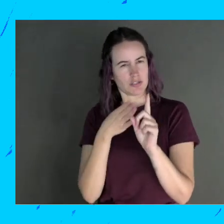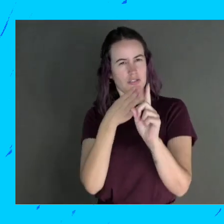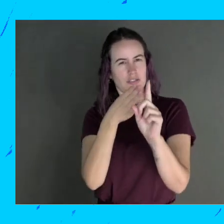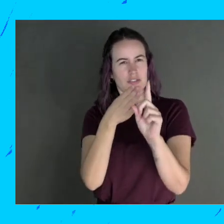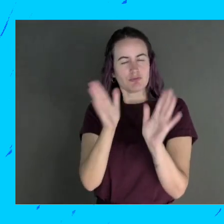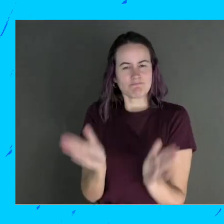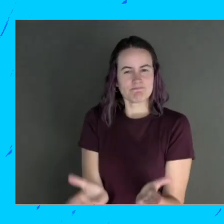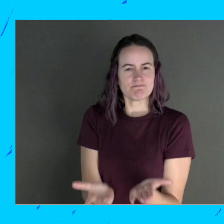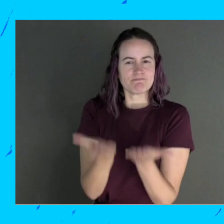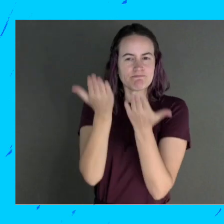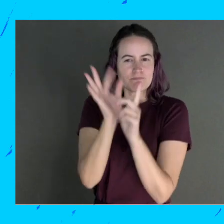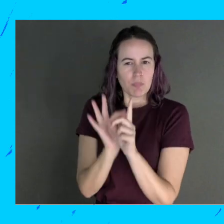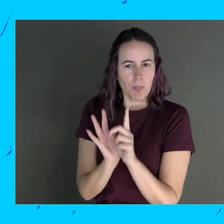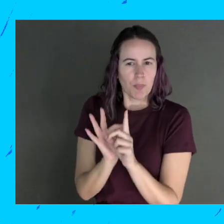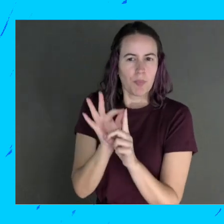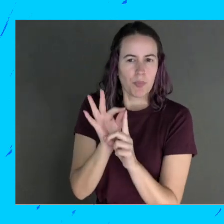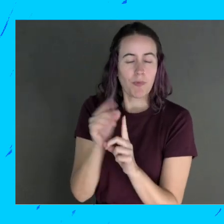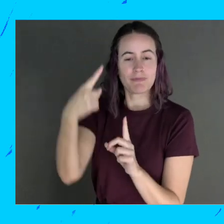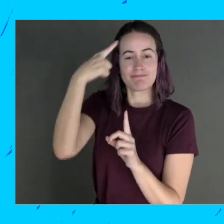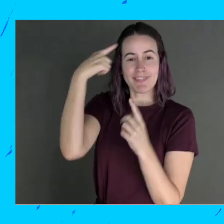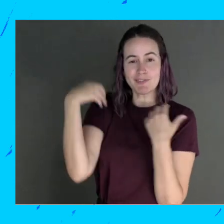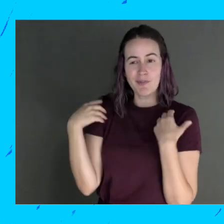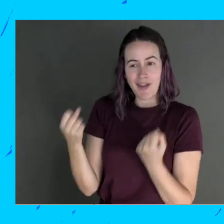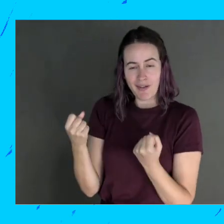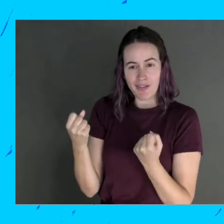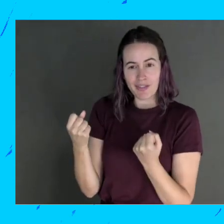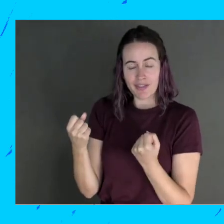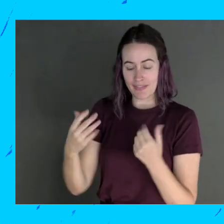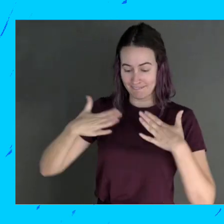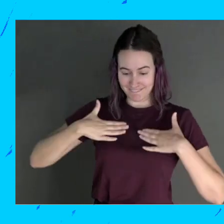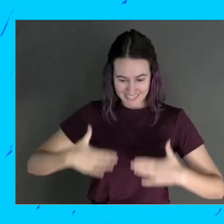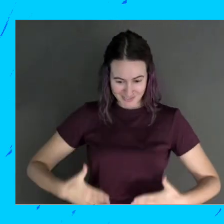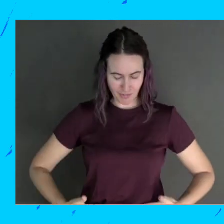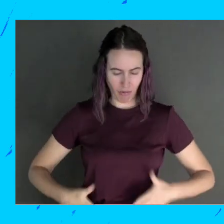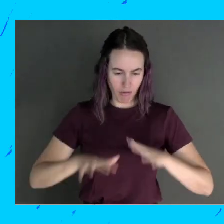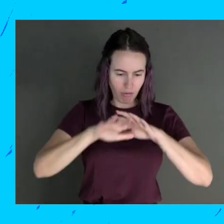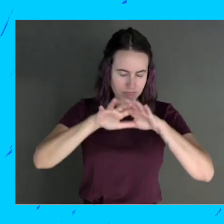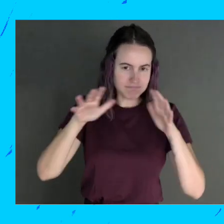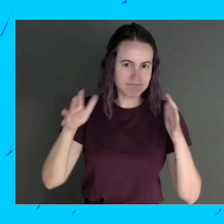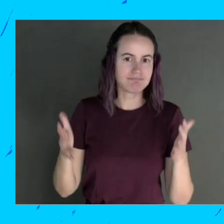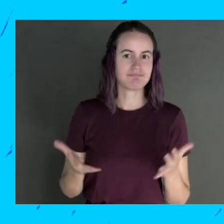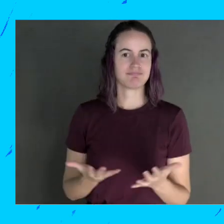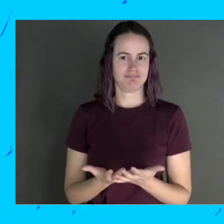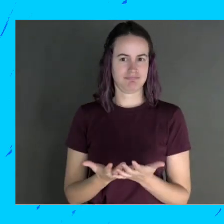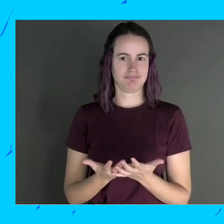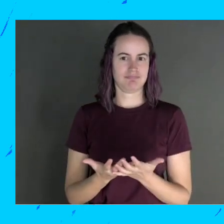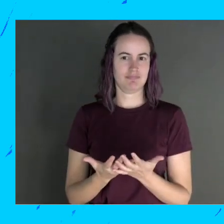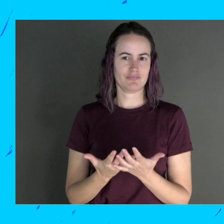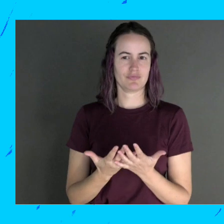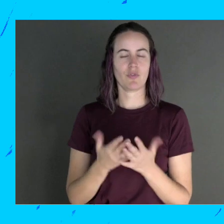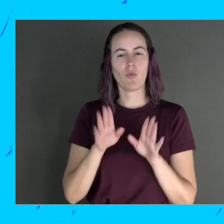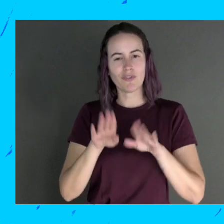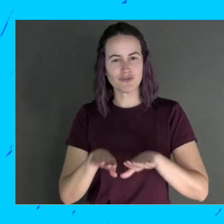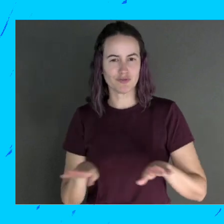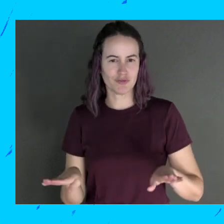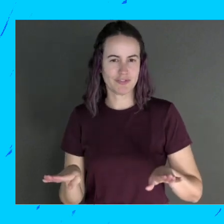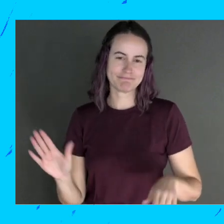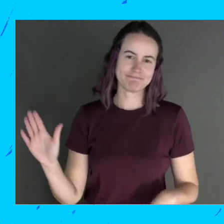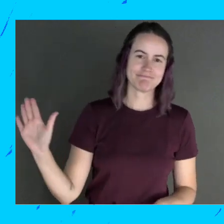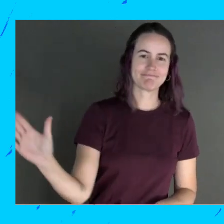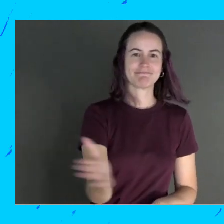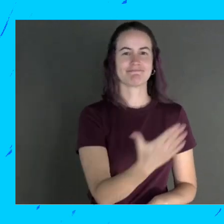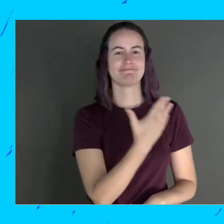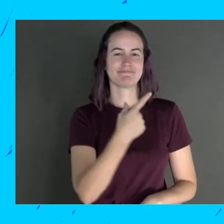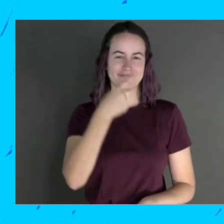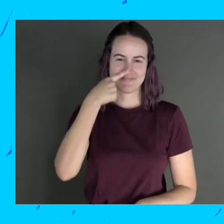podrá mejorar la escala de la salud mental y física de todos los niños